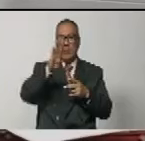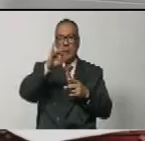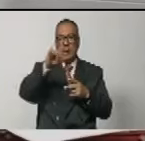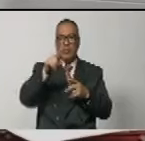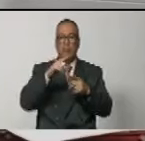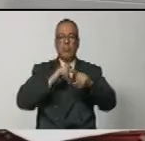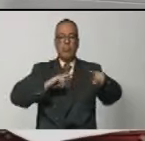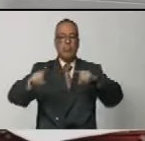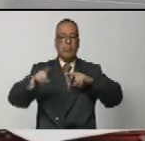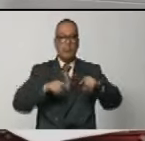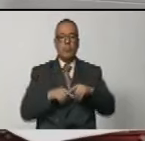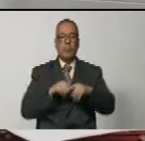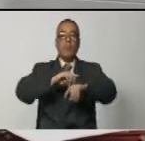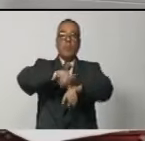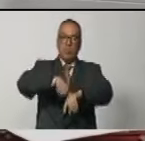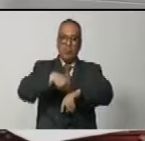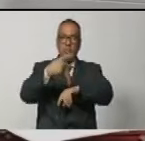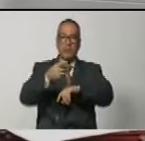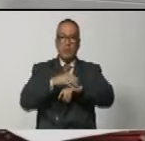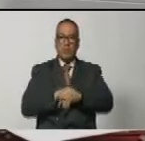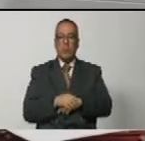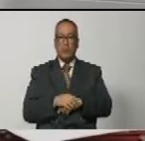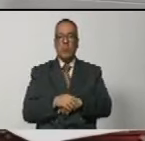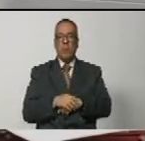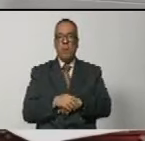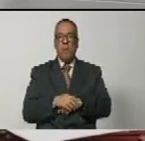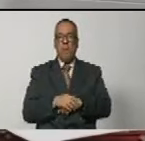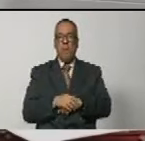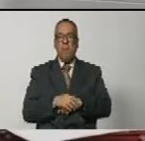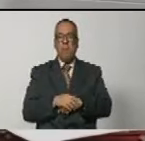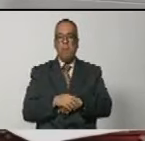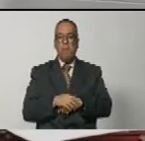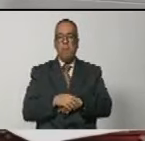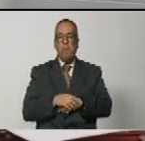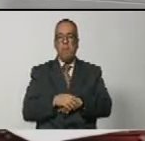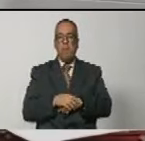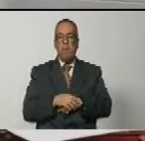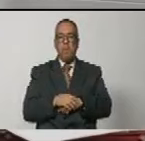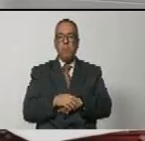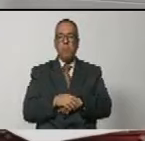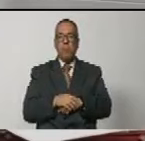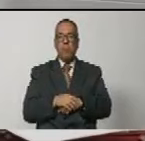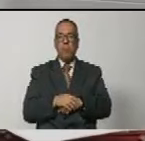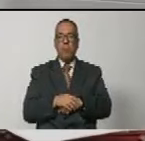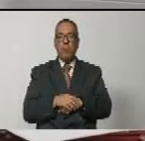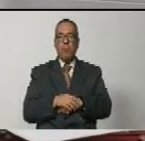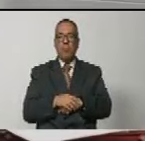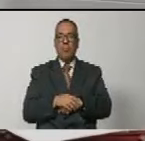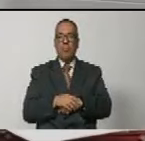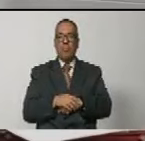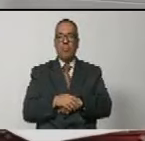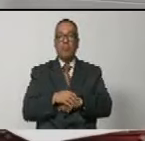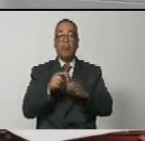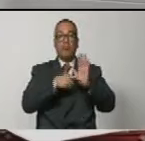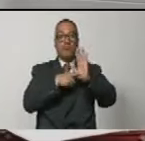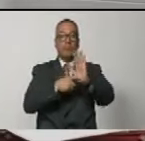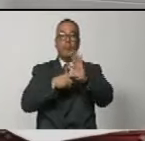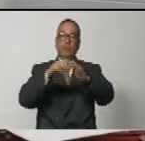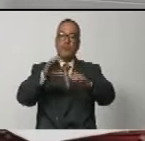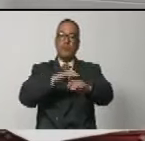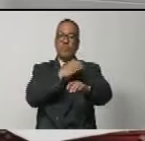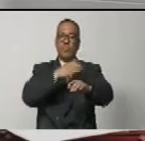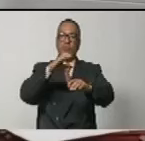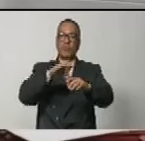entrenador. Y luego, la belleza de la presentación de la